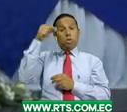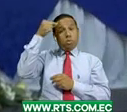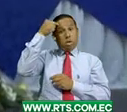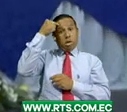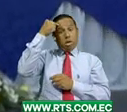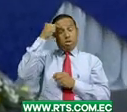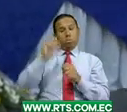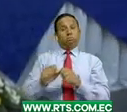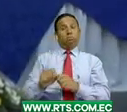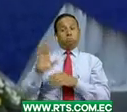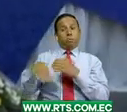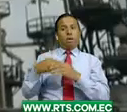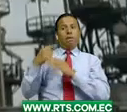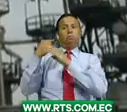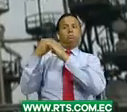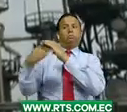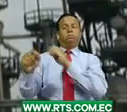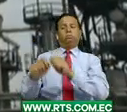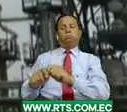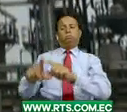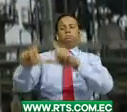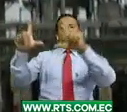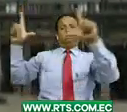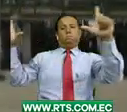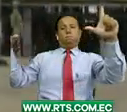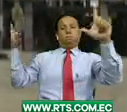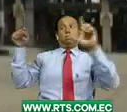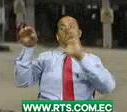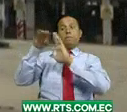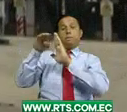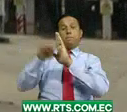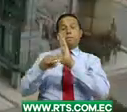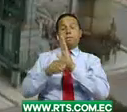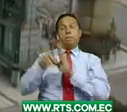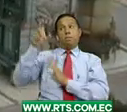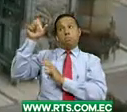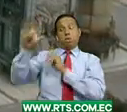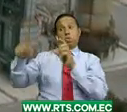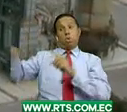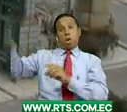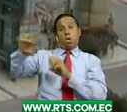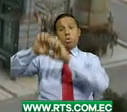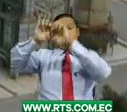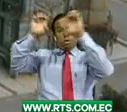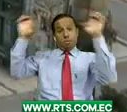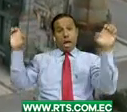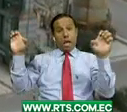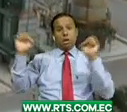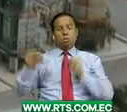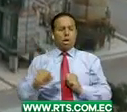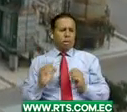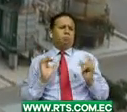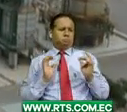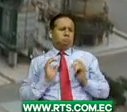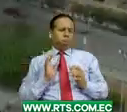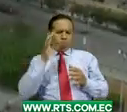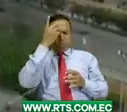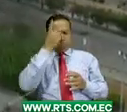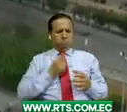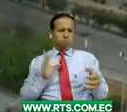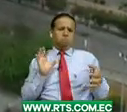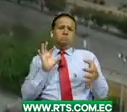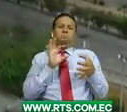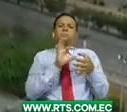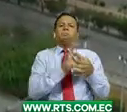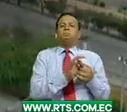el primer semestre del año para que un socio estratégico invierta en la reparación integral de la refinería La Libertad. Esta